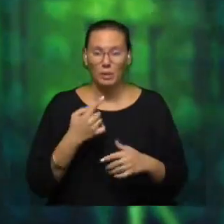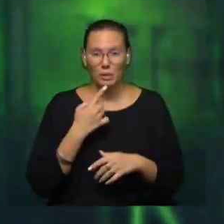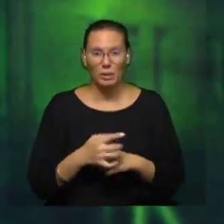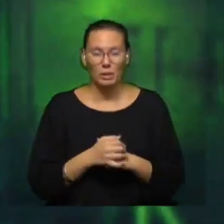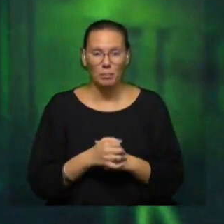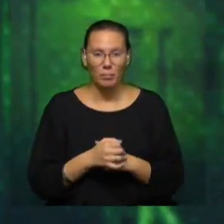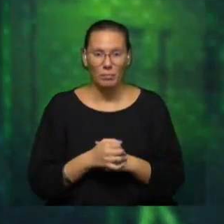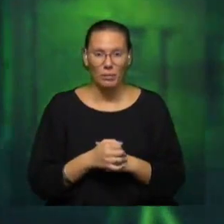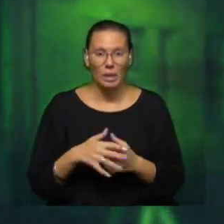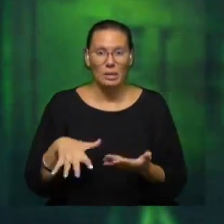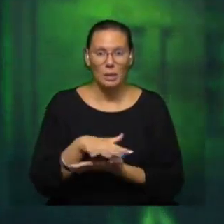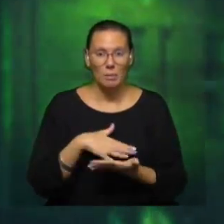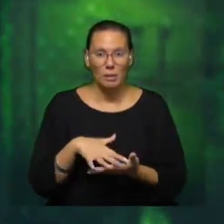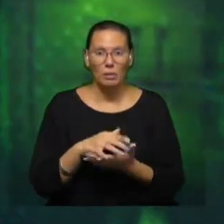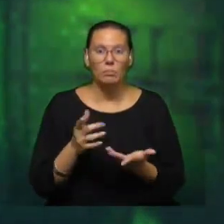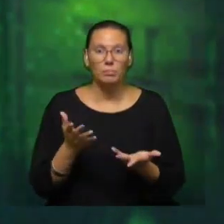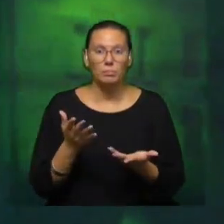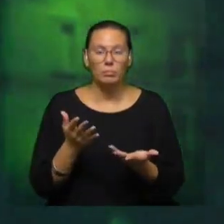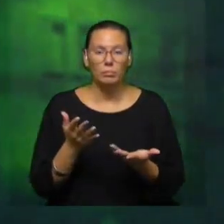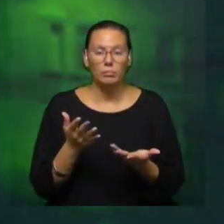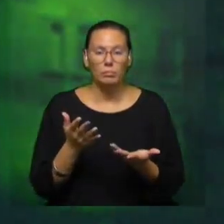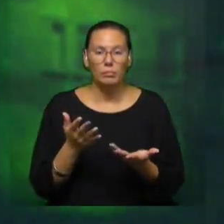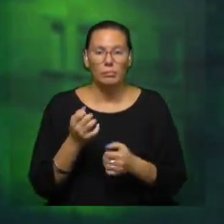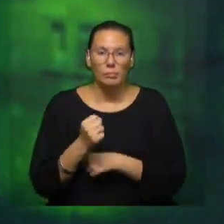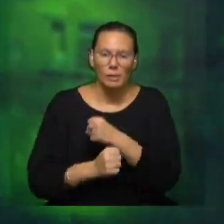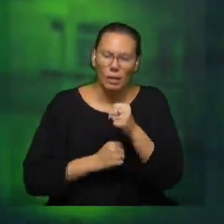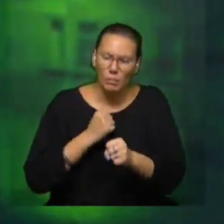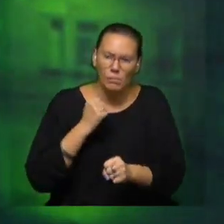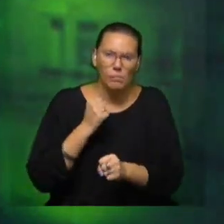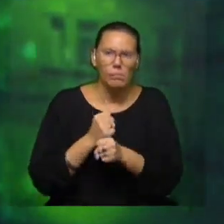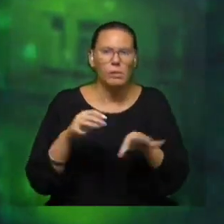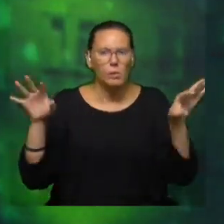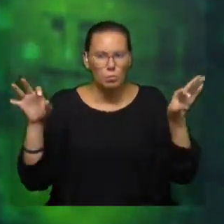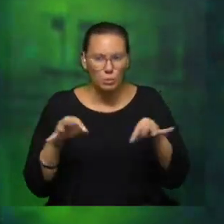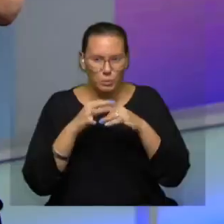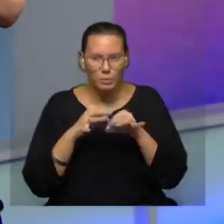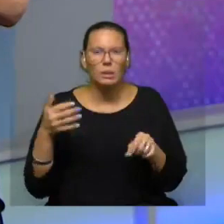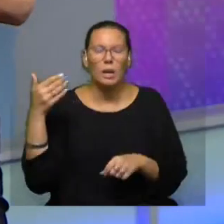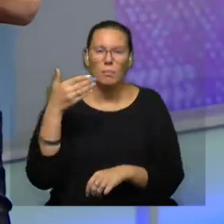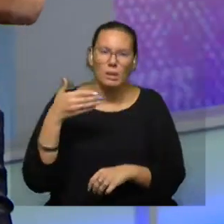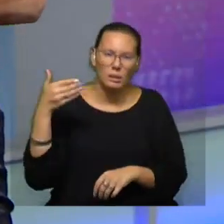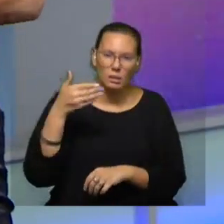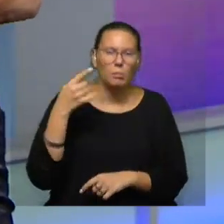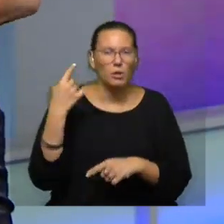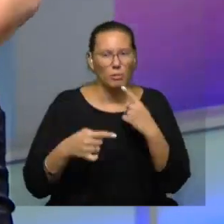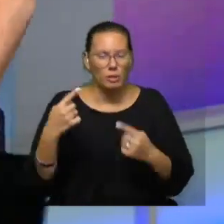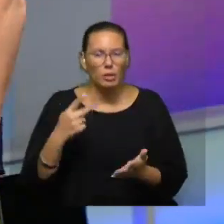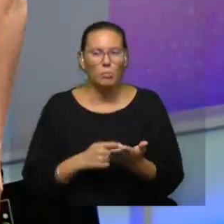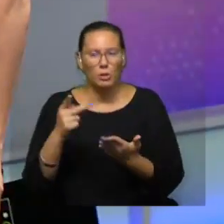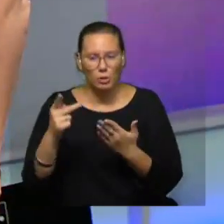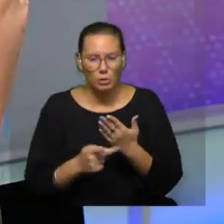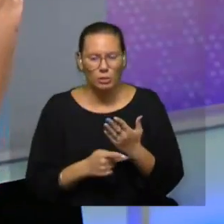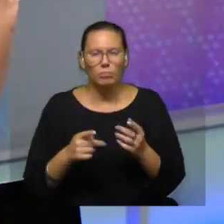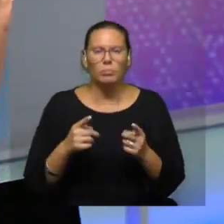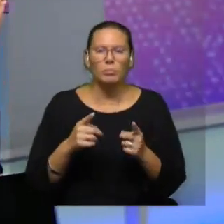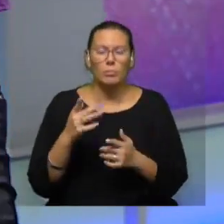Sí, ese barrio es brutal. Bueno, decíamos eso, muchísimos años de carrera en la música, participando en otros proyectos, participando con muchos